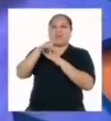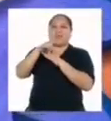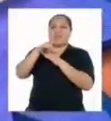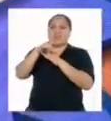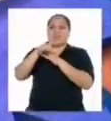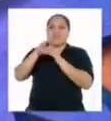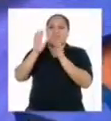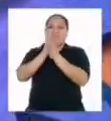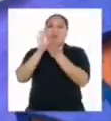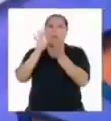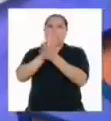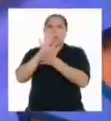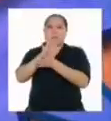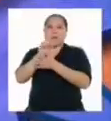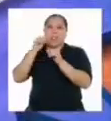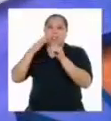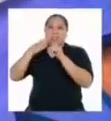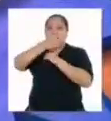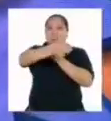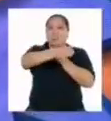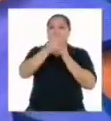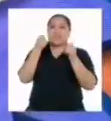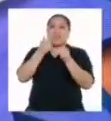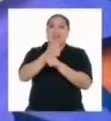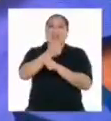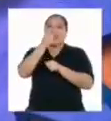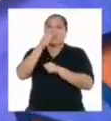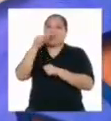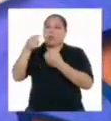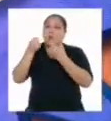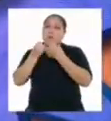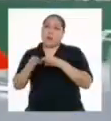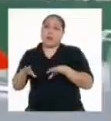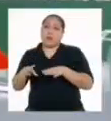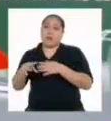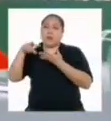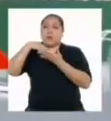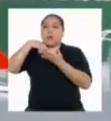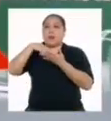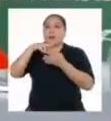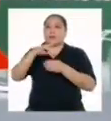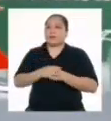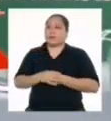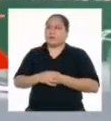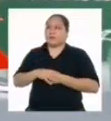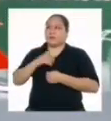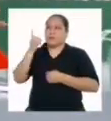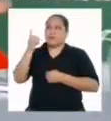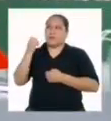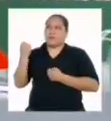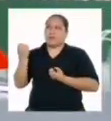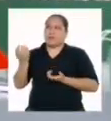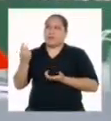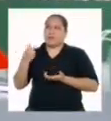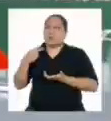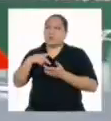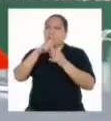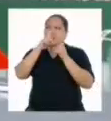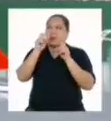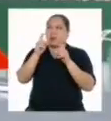más lejos gana y quien pierda cumplirá el castigo del baile. Pero tu poder especial no eran